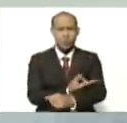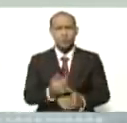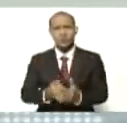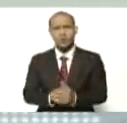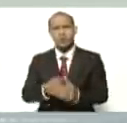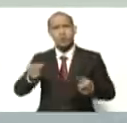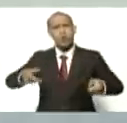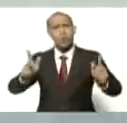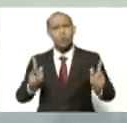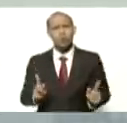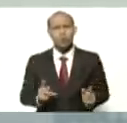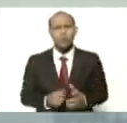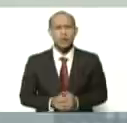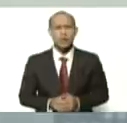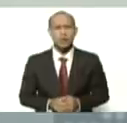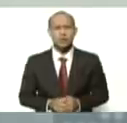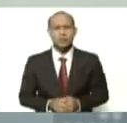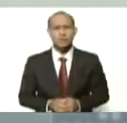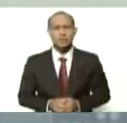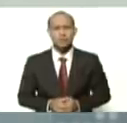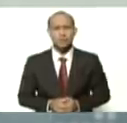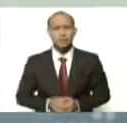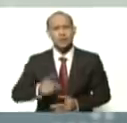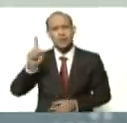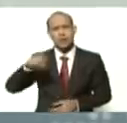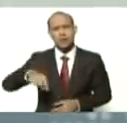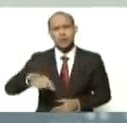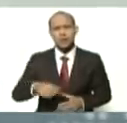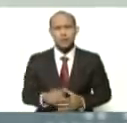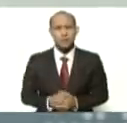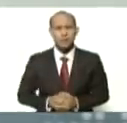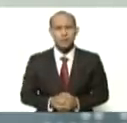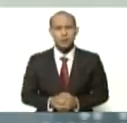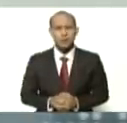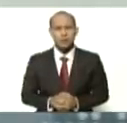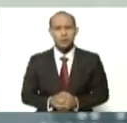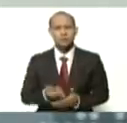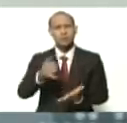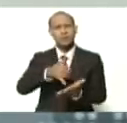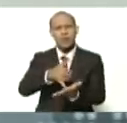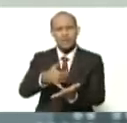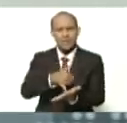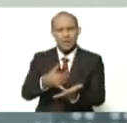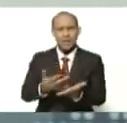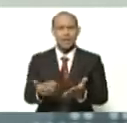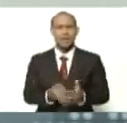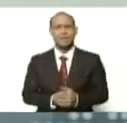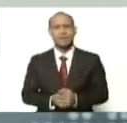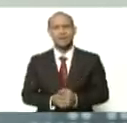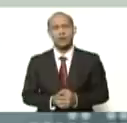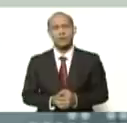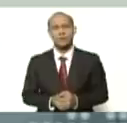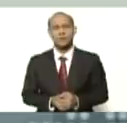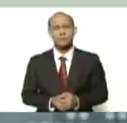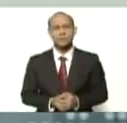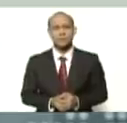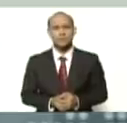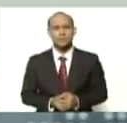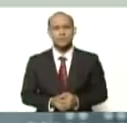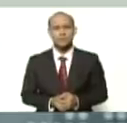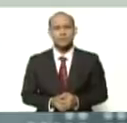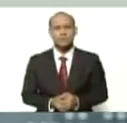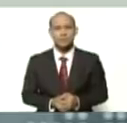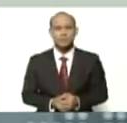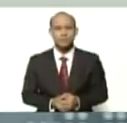oportunidades también sus debilidades sus agotamiento verdad